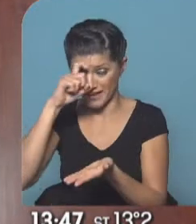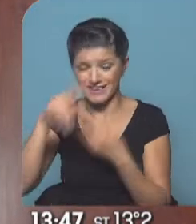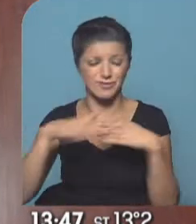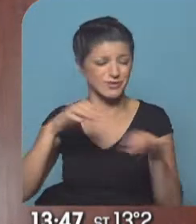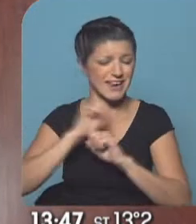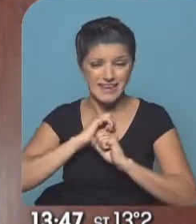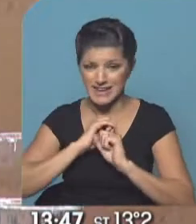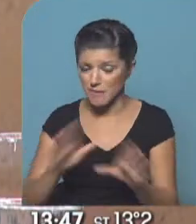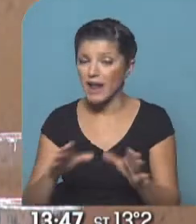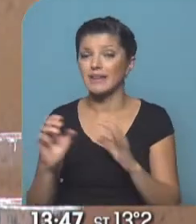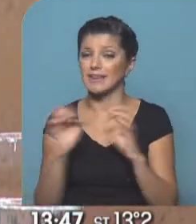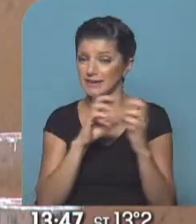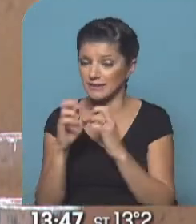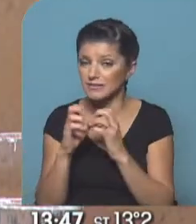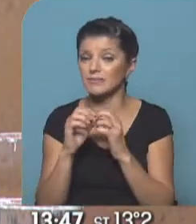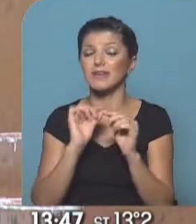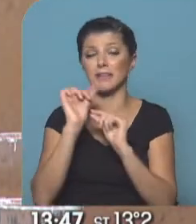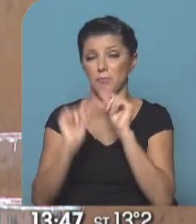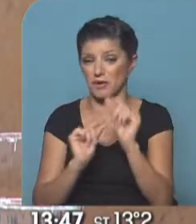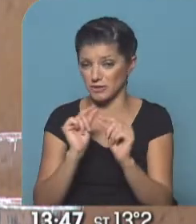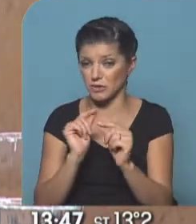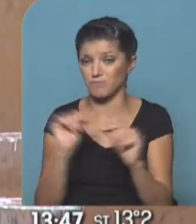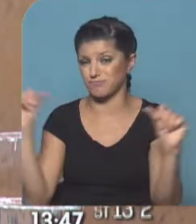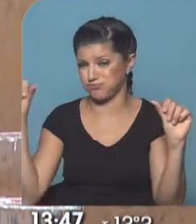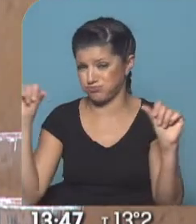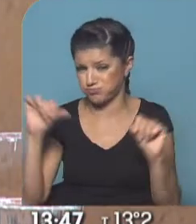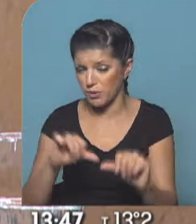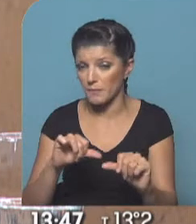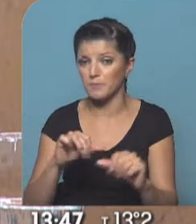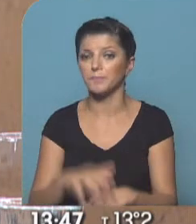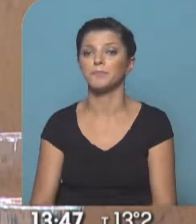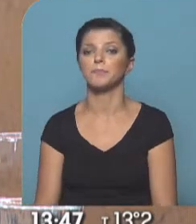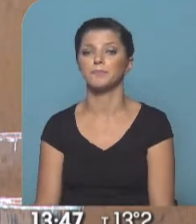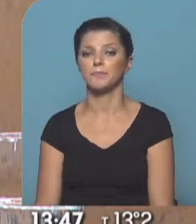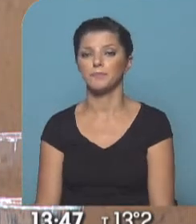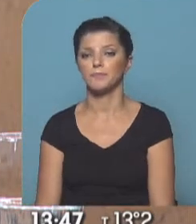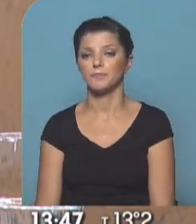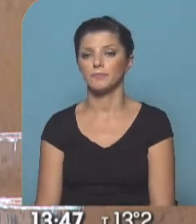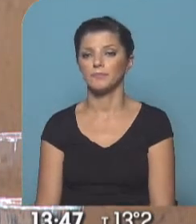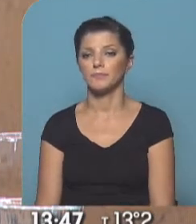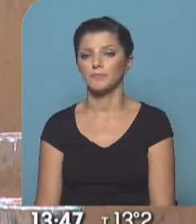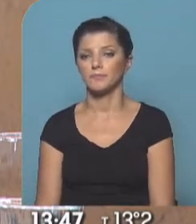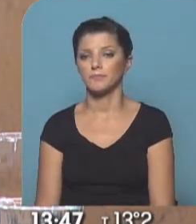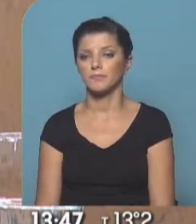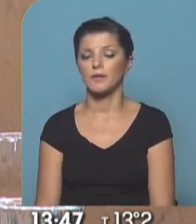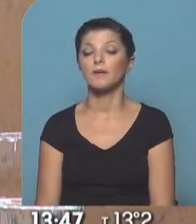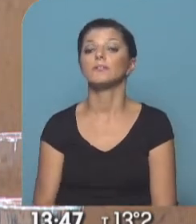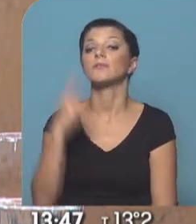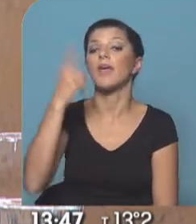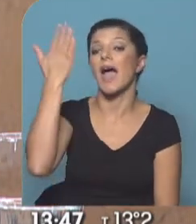caótica, las facciones, insisto, se están comiendo al país ahora después de la forma en que Occidente derribó a